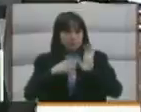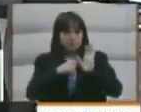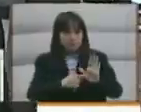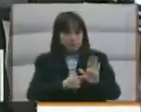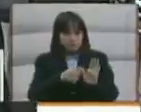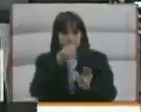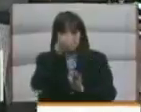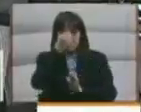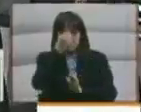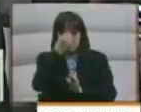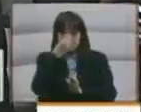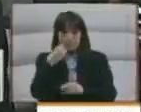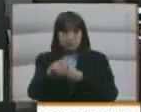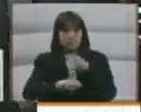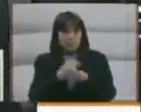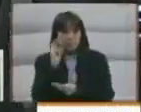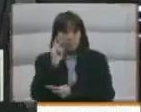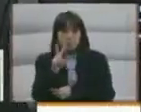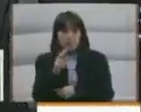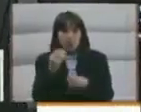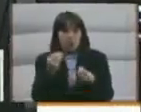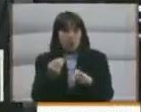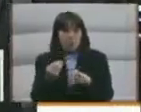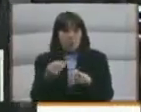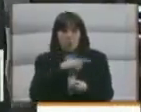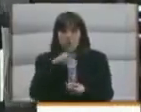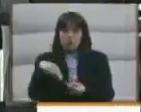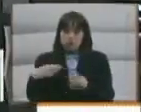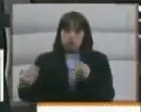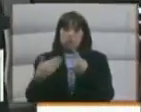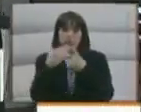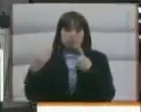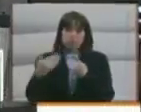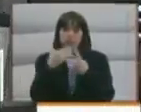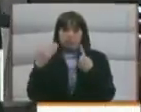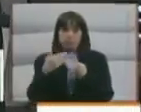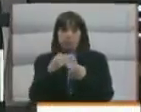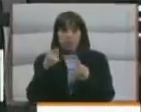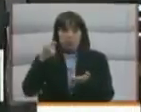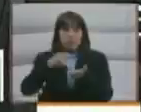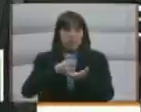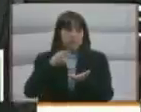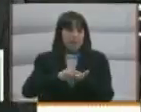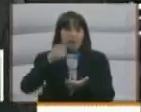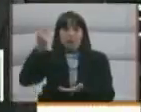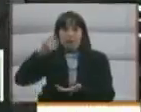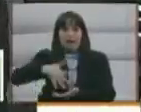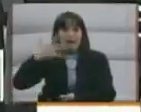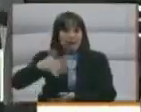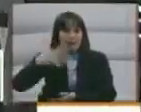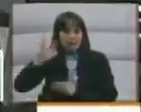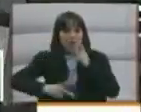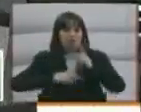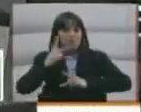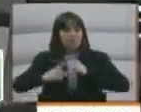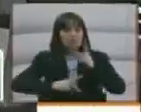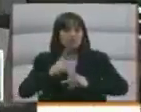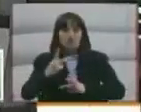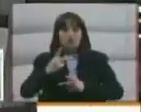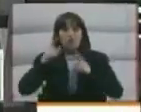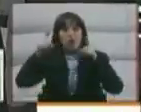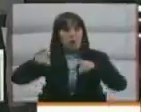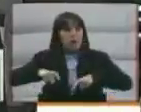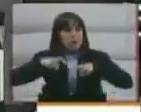que hace ver cómo somos víctimas en la ciudad de los precios caros de lo que producen los campesinos, pero no por